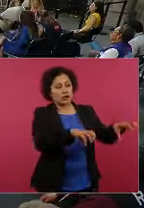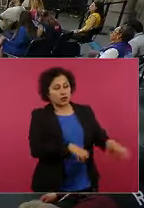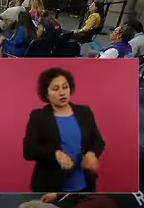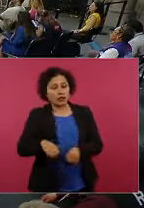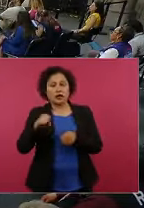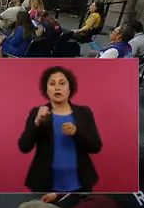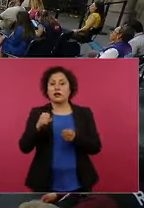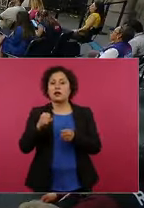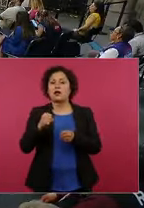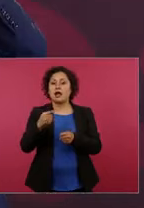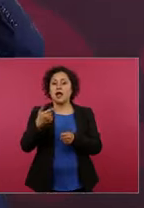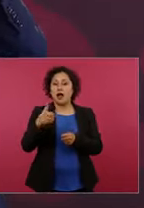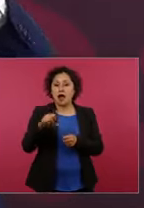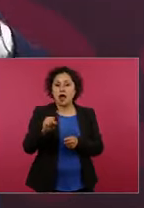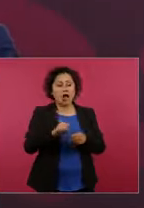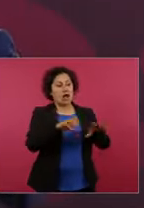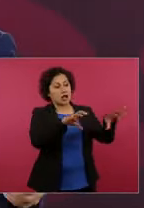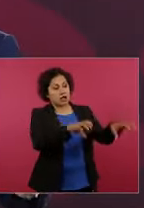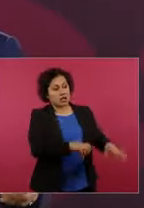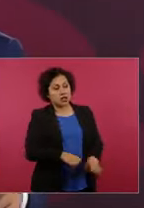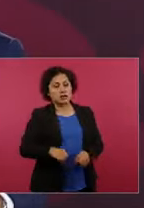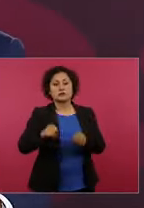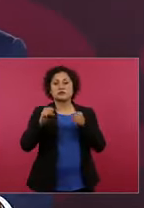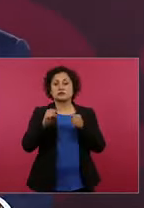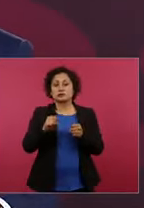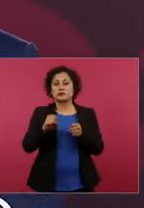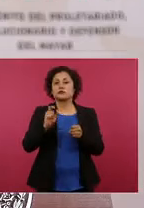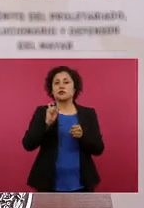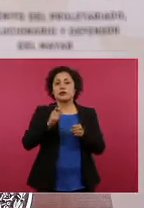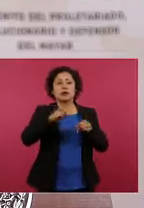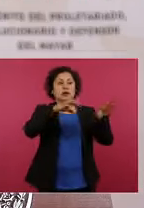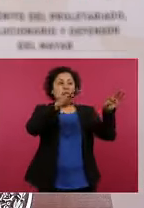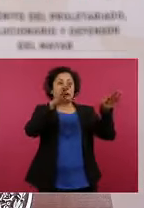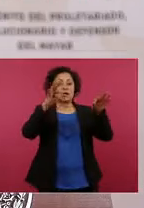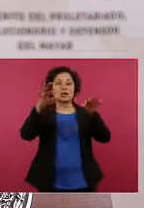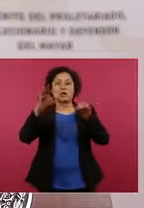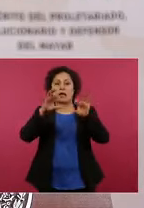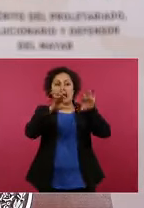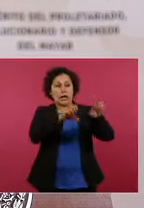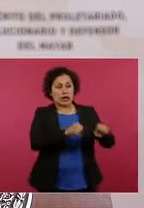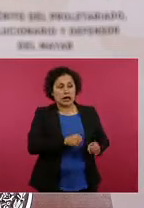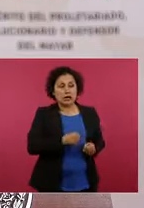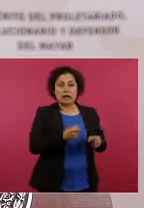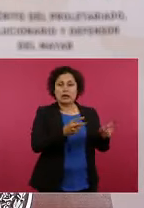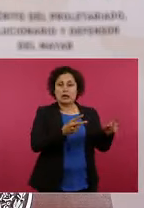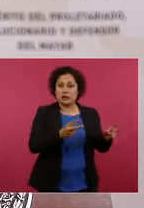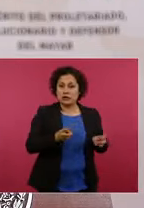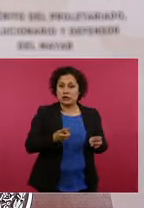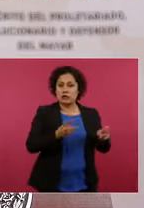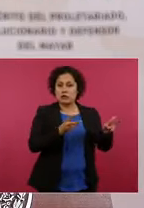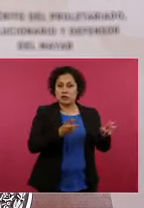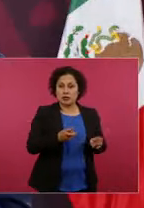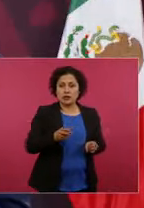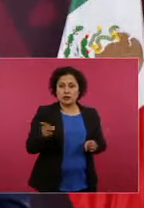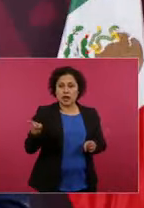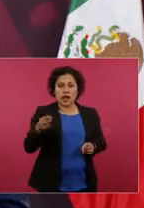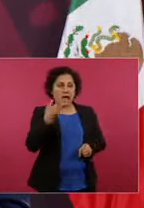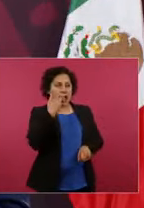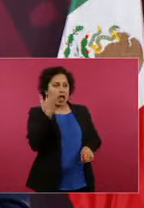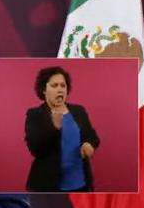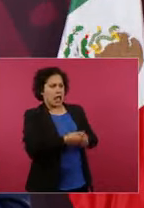roba la ropa que queda tendida en el patio. Y los grandes